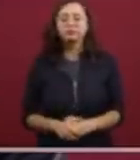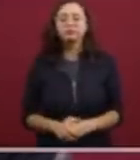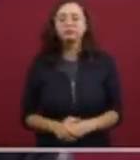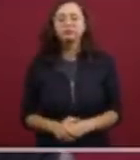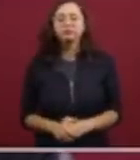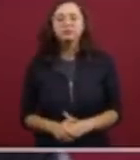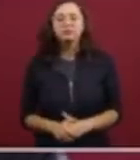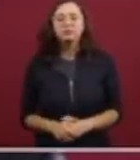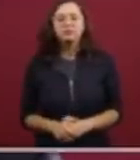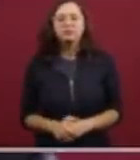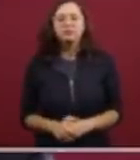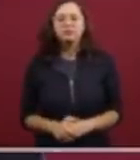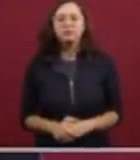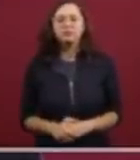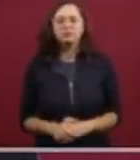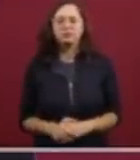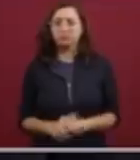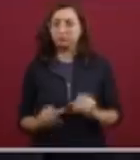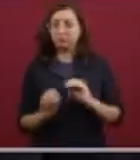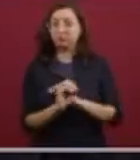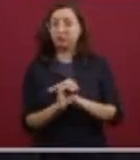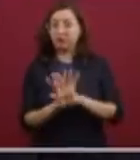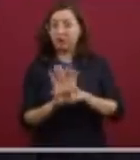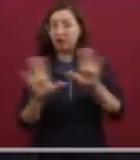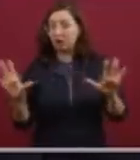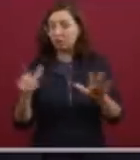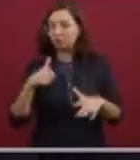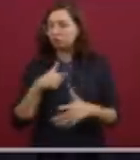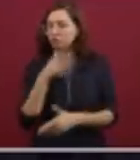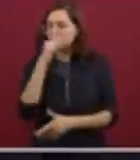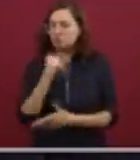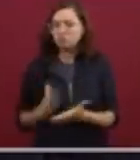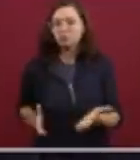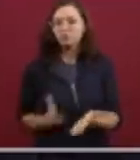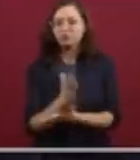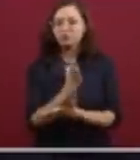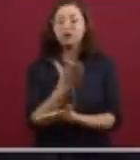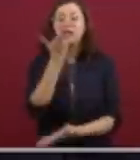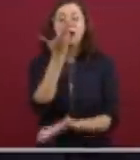para que quede completamente claro. Esto es un cambio.